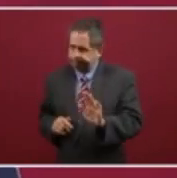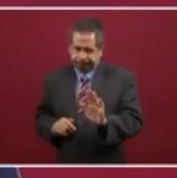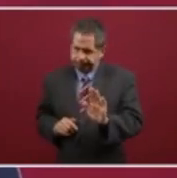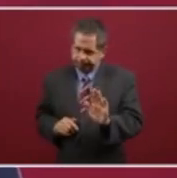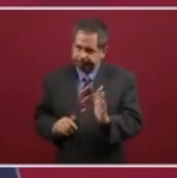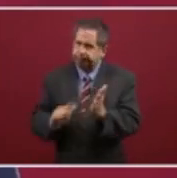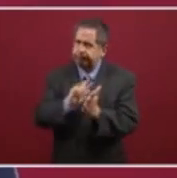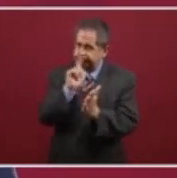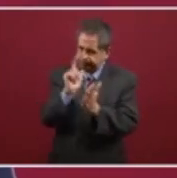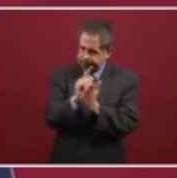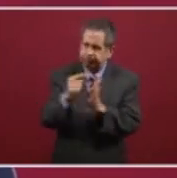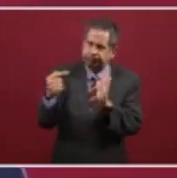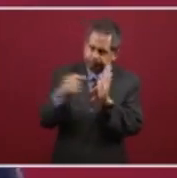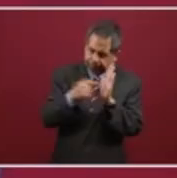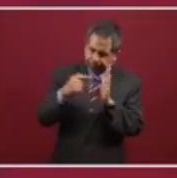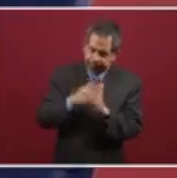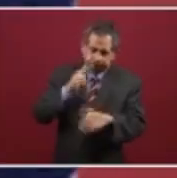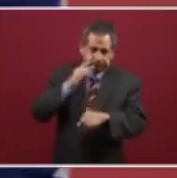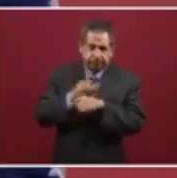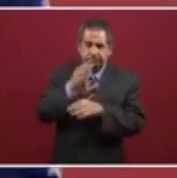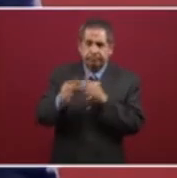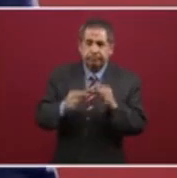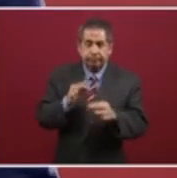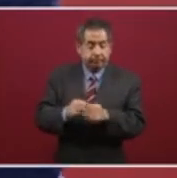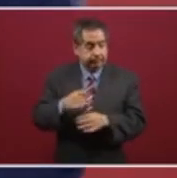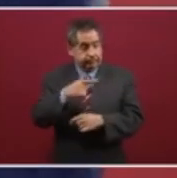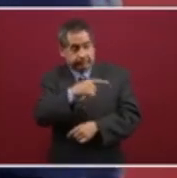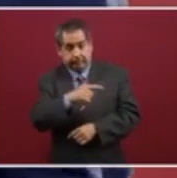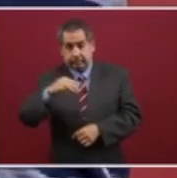Se está actuando, y lo que dijo Marcelo,